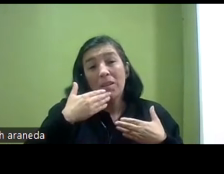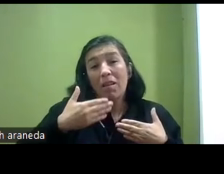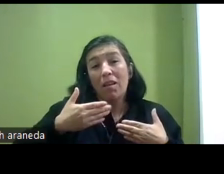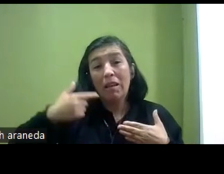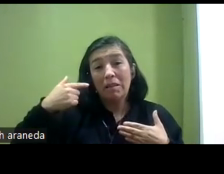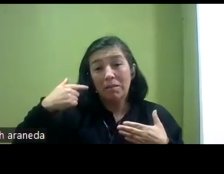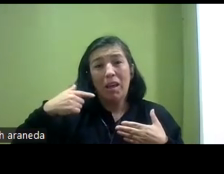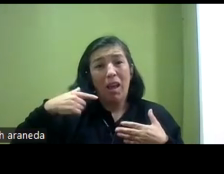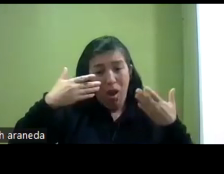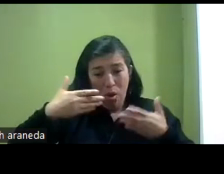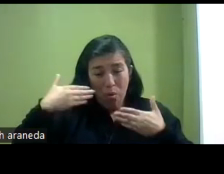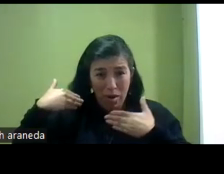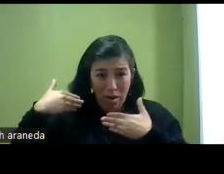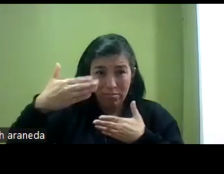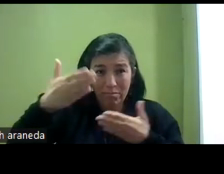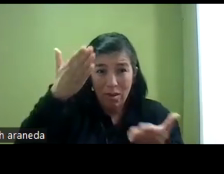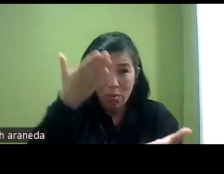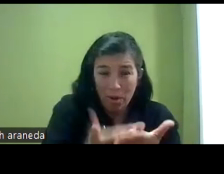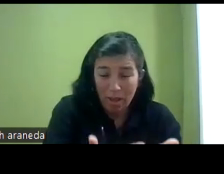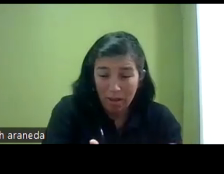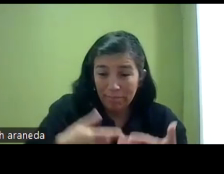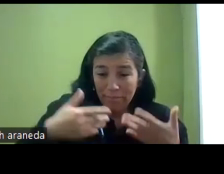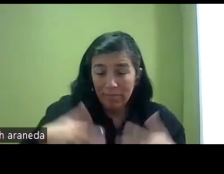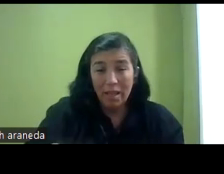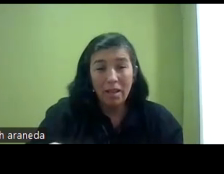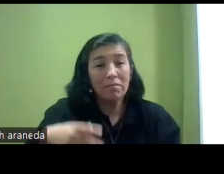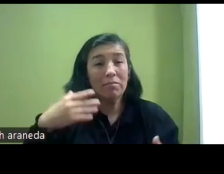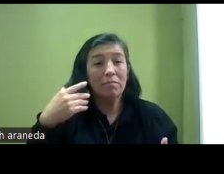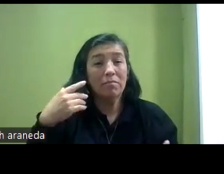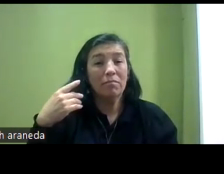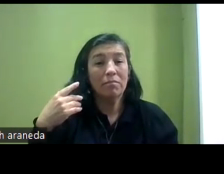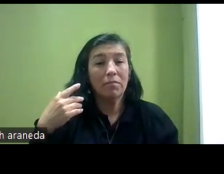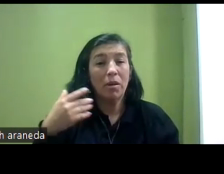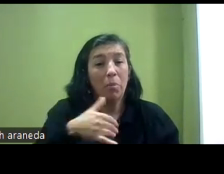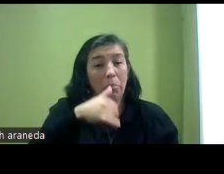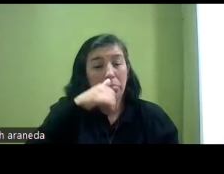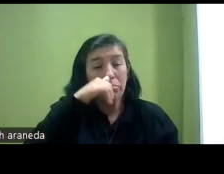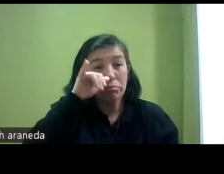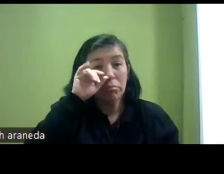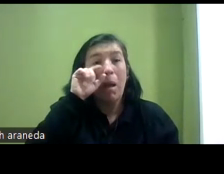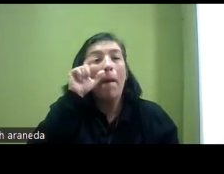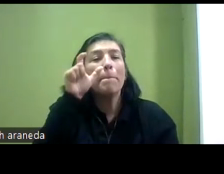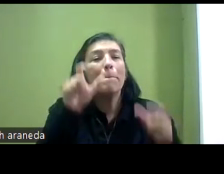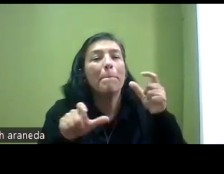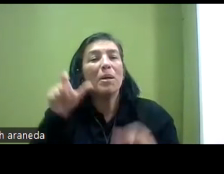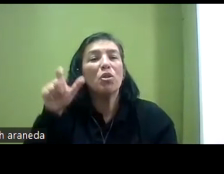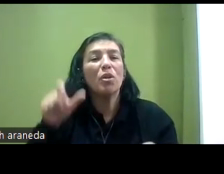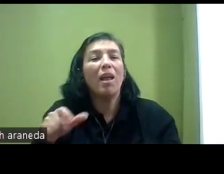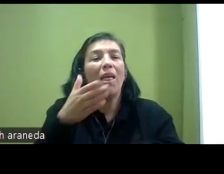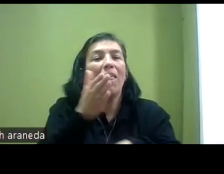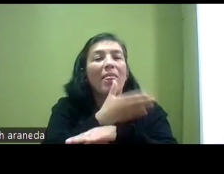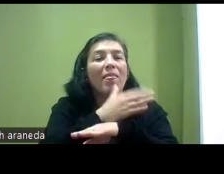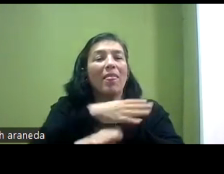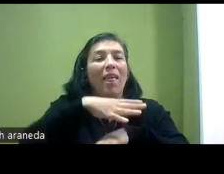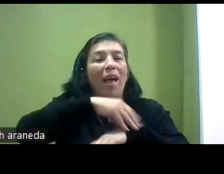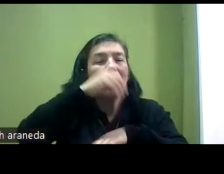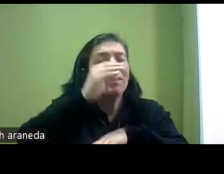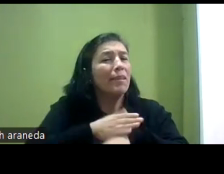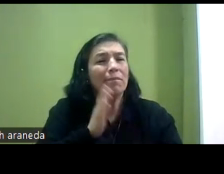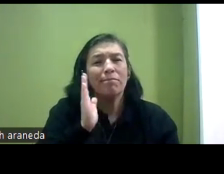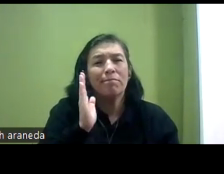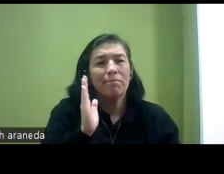ellos, eh, la, la población ariqueña